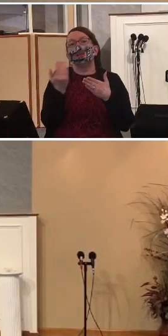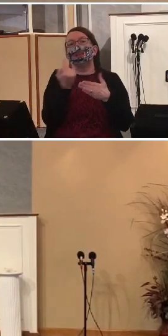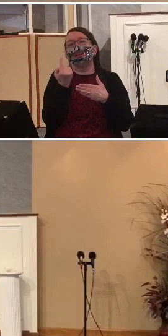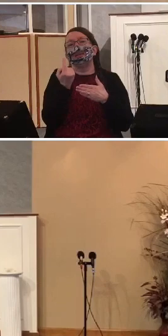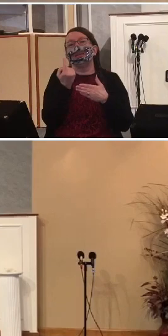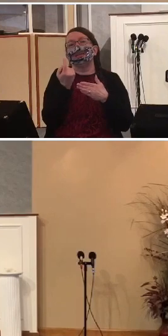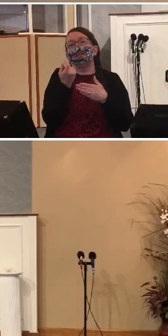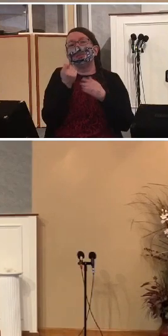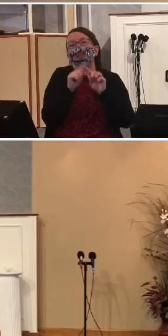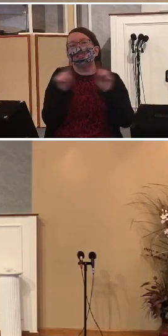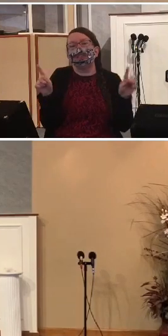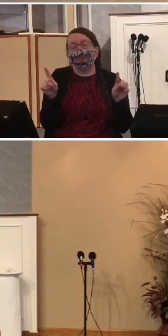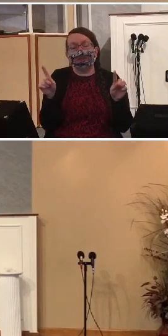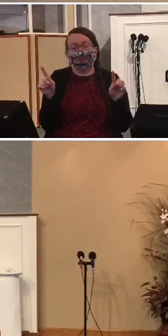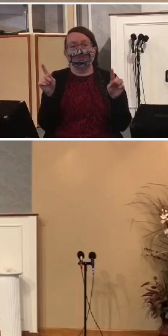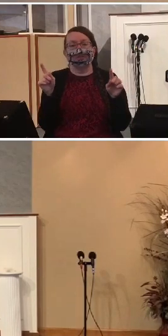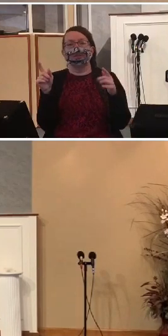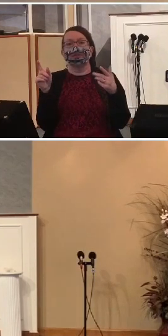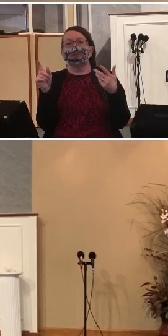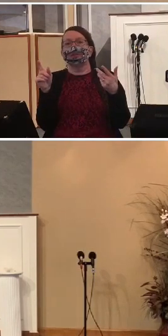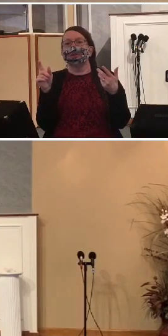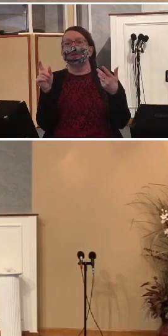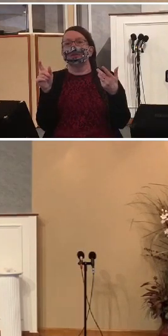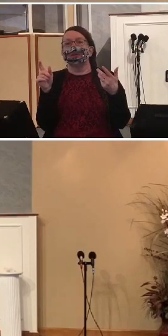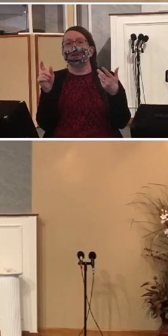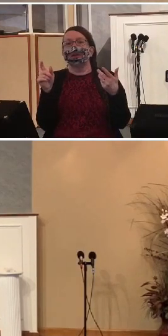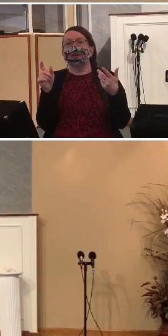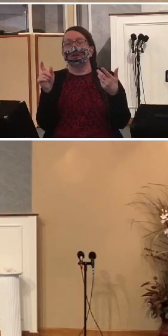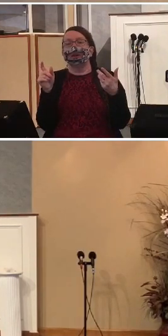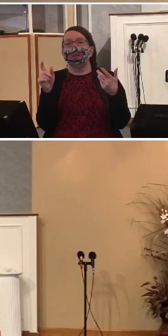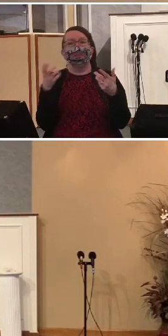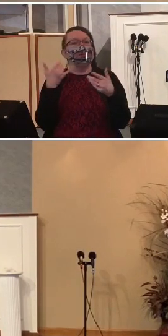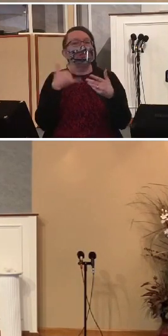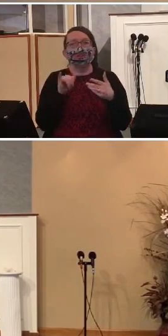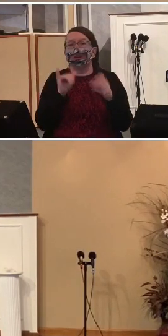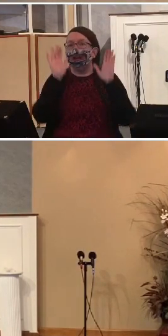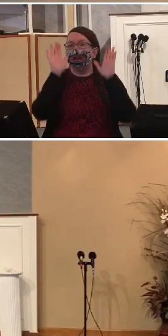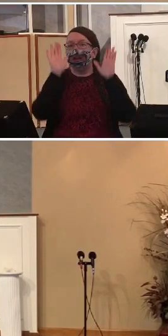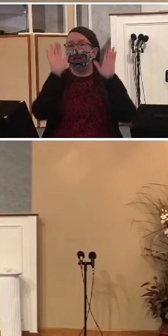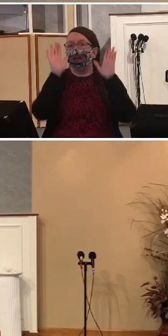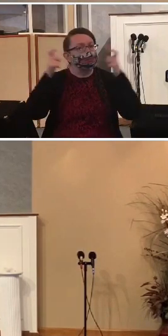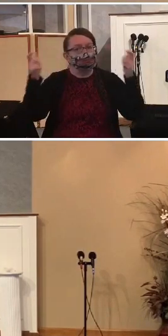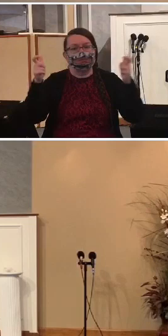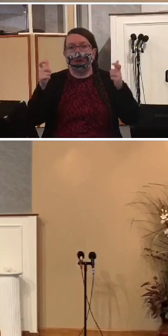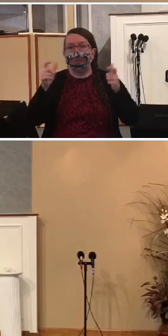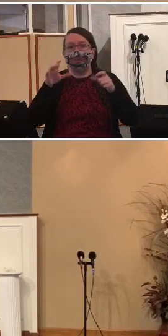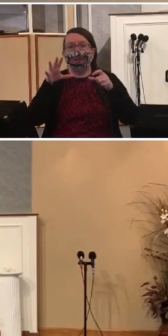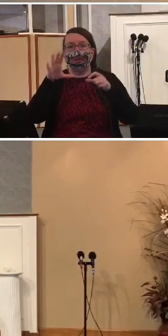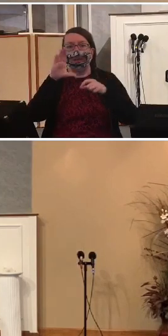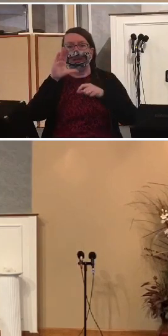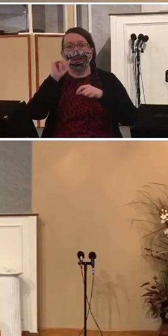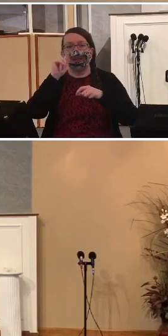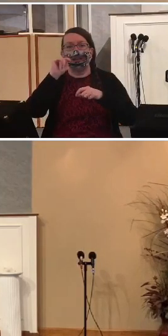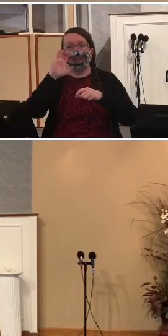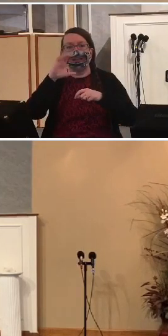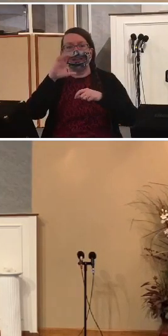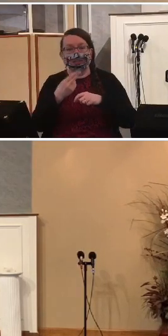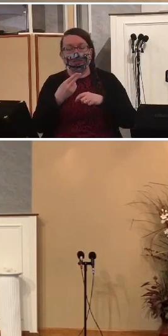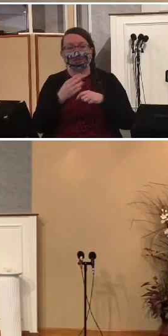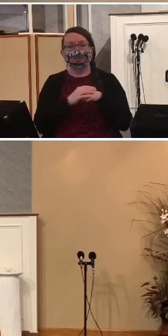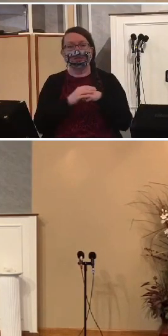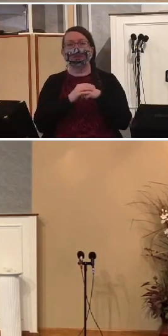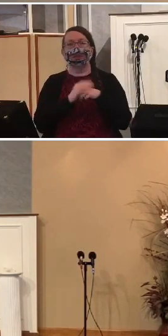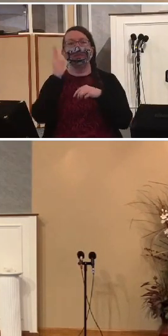Quizás tengamos que ir al otro lado un poquito, pero va a haber una gran atrapada. Va a haber un